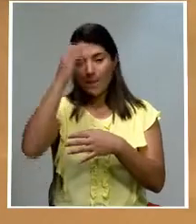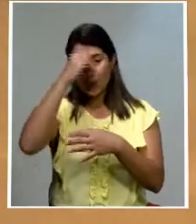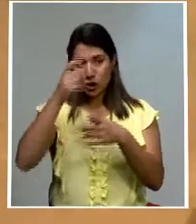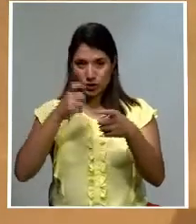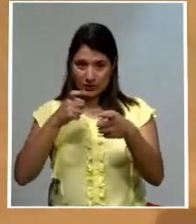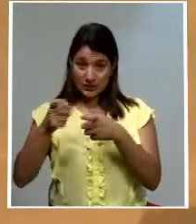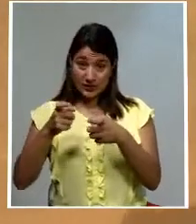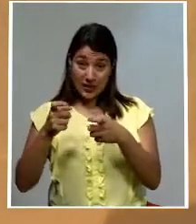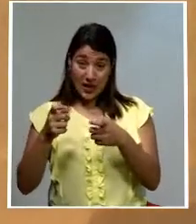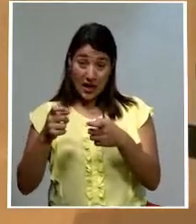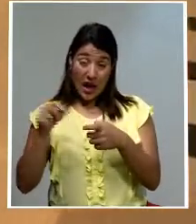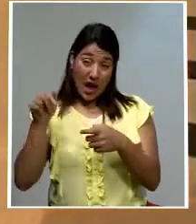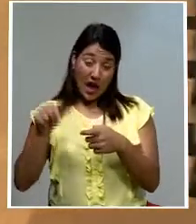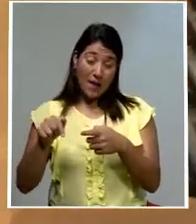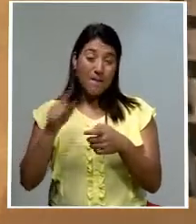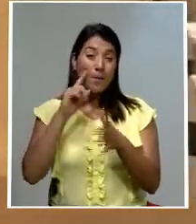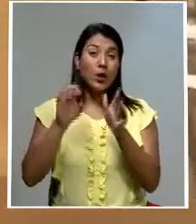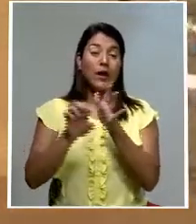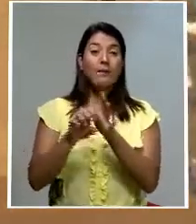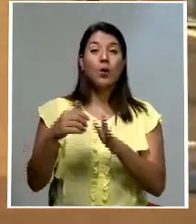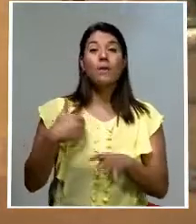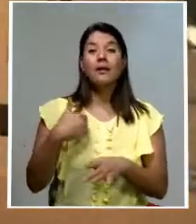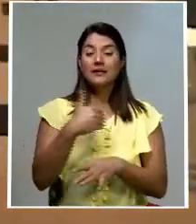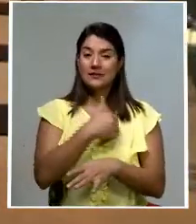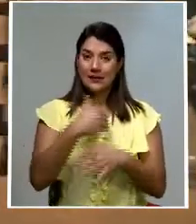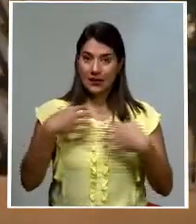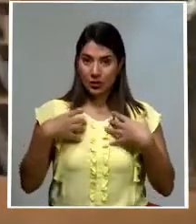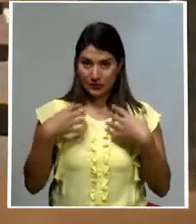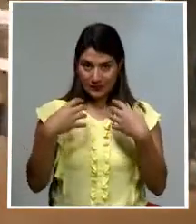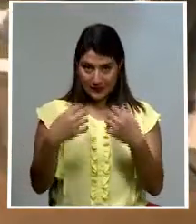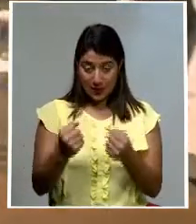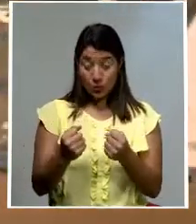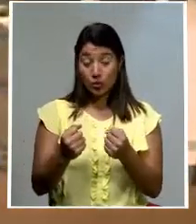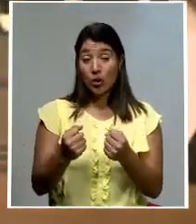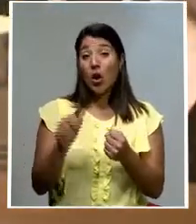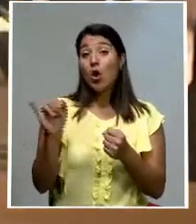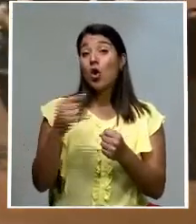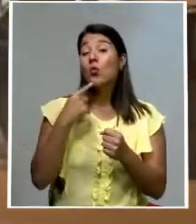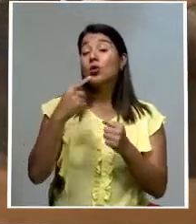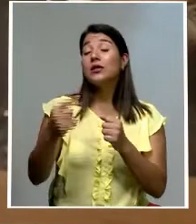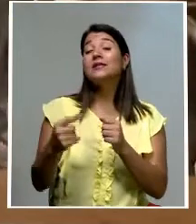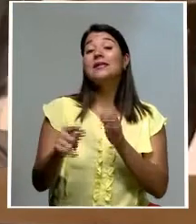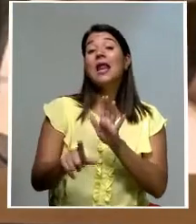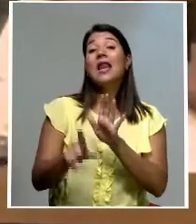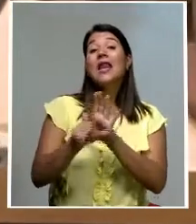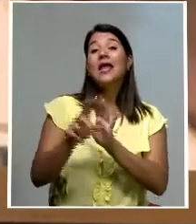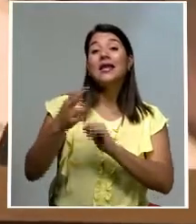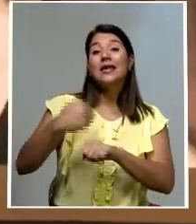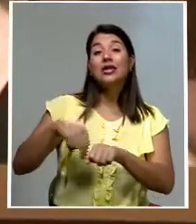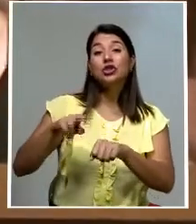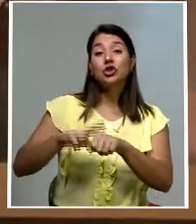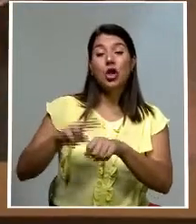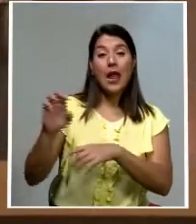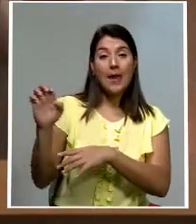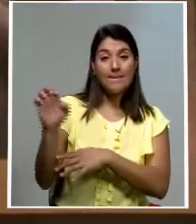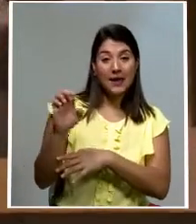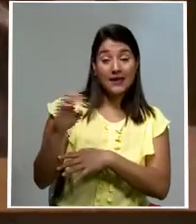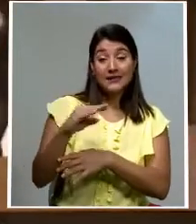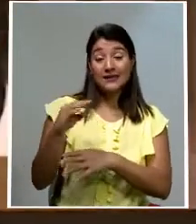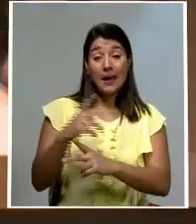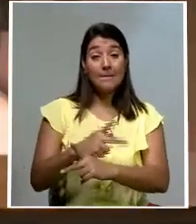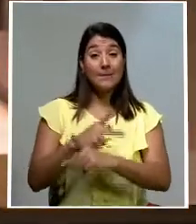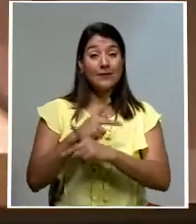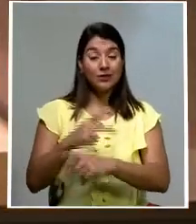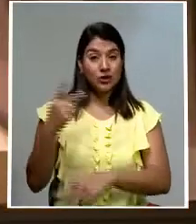del Ministerio de Salud. Esto en virtud de una serie de artículos de la Ley Nacional de Emergencias y Prevención de